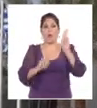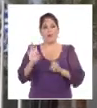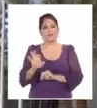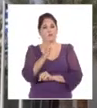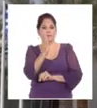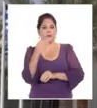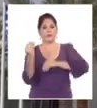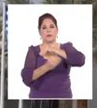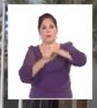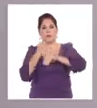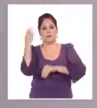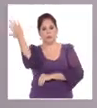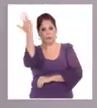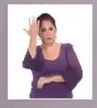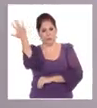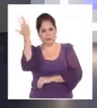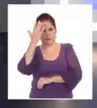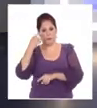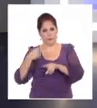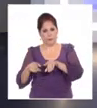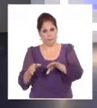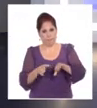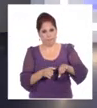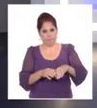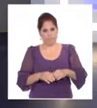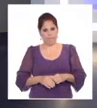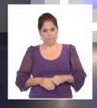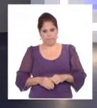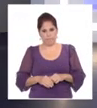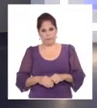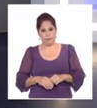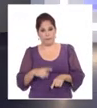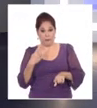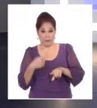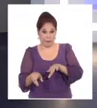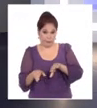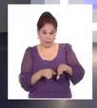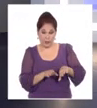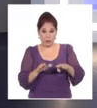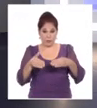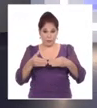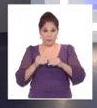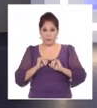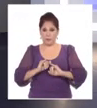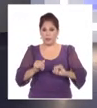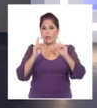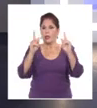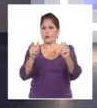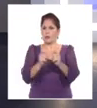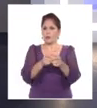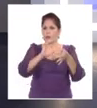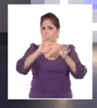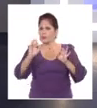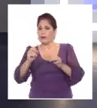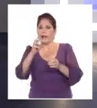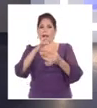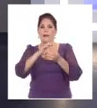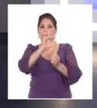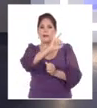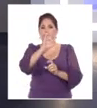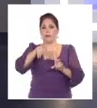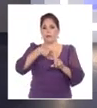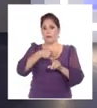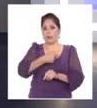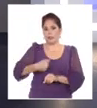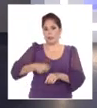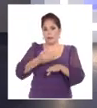cambio climático Por cierto cierro informándole que las reuniones de coordinación del g77 y China previas